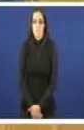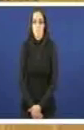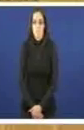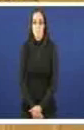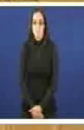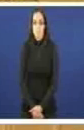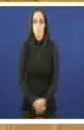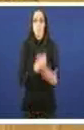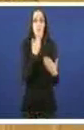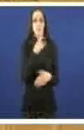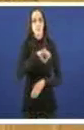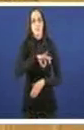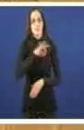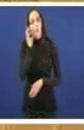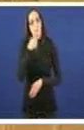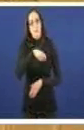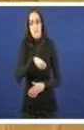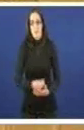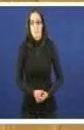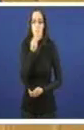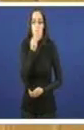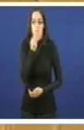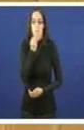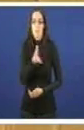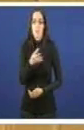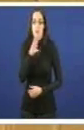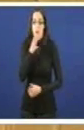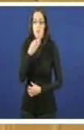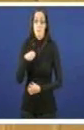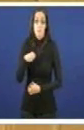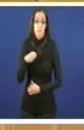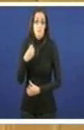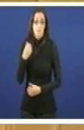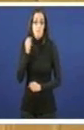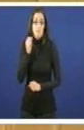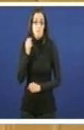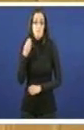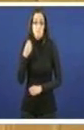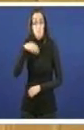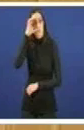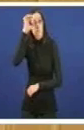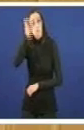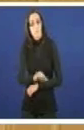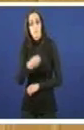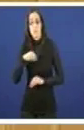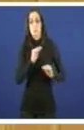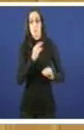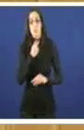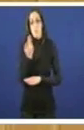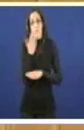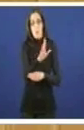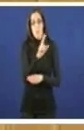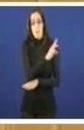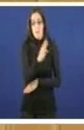moitas gracias señor presidente acabamos de ver despois de escoitar ao portavoz do Partido Popular que